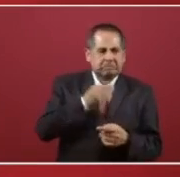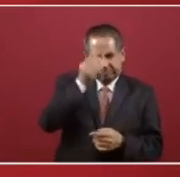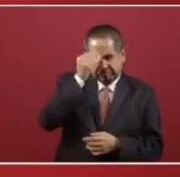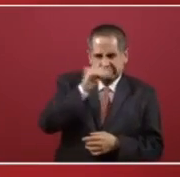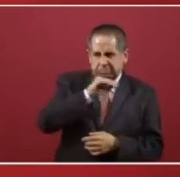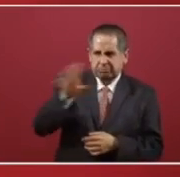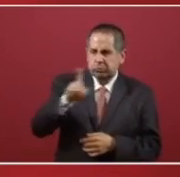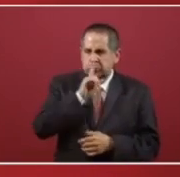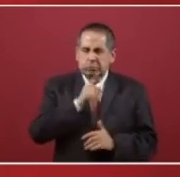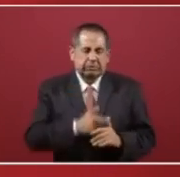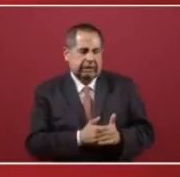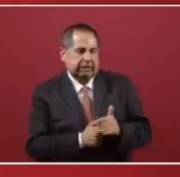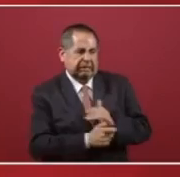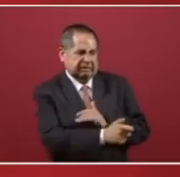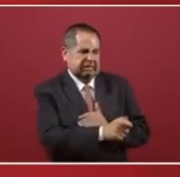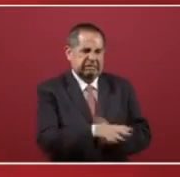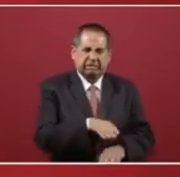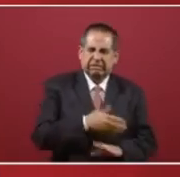financiamiento ilegal,